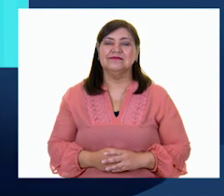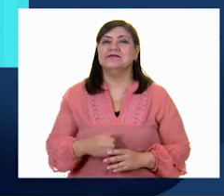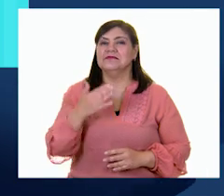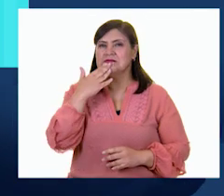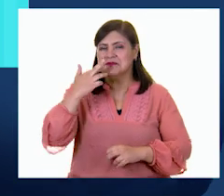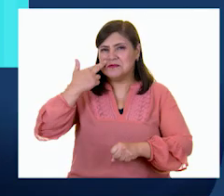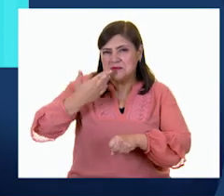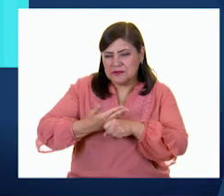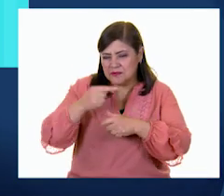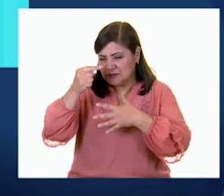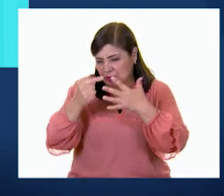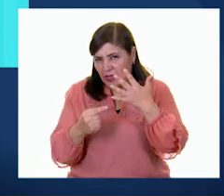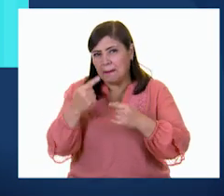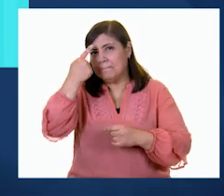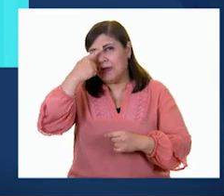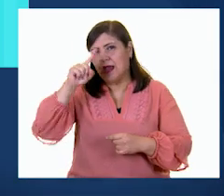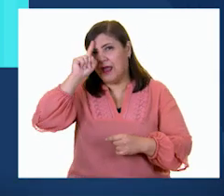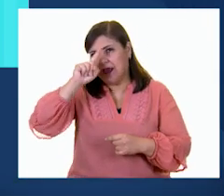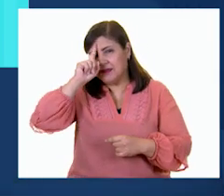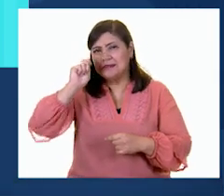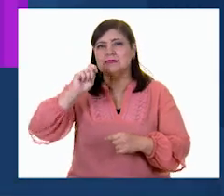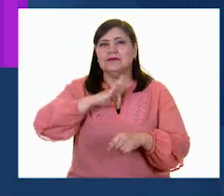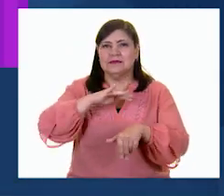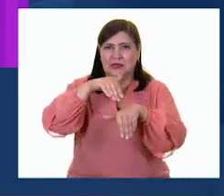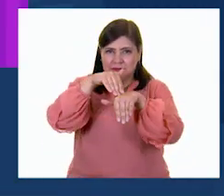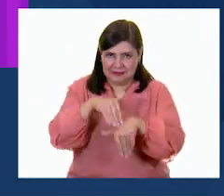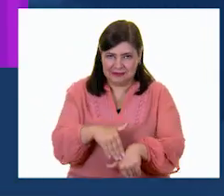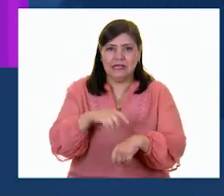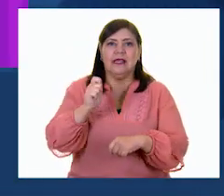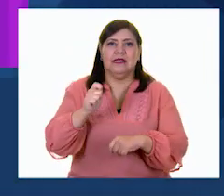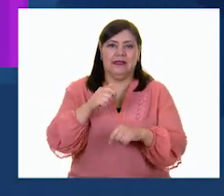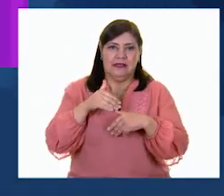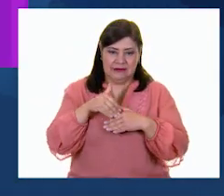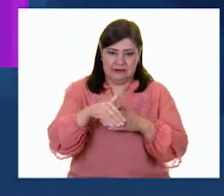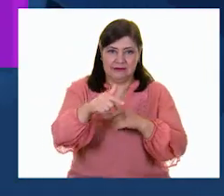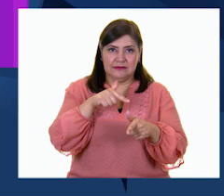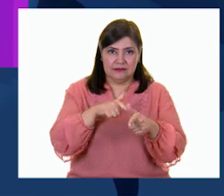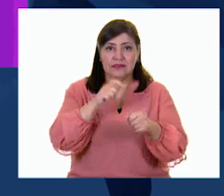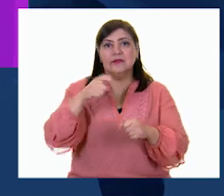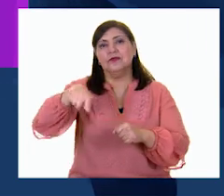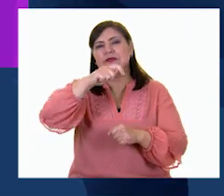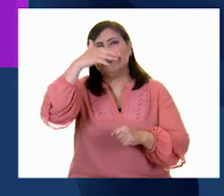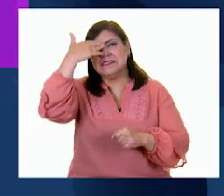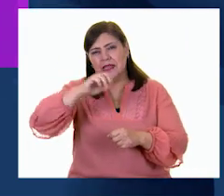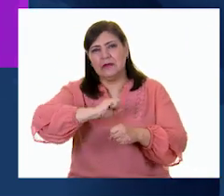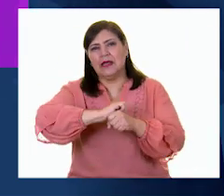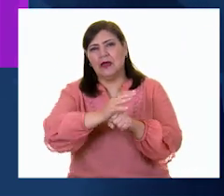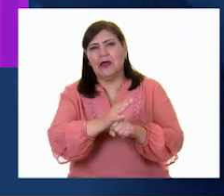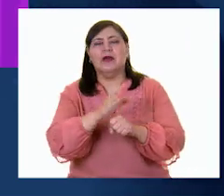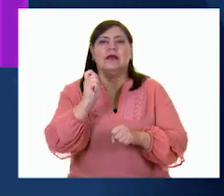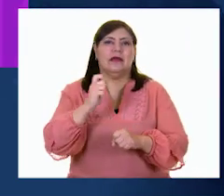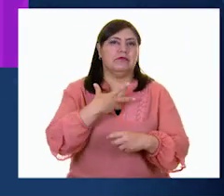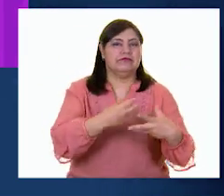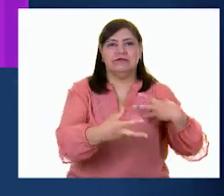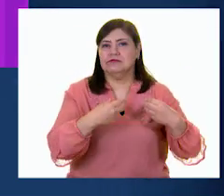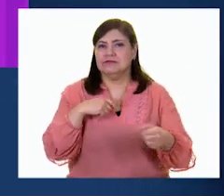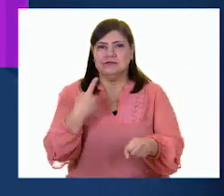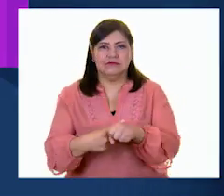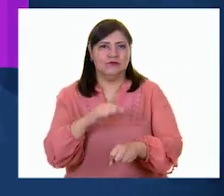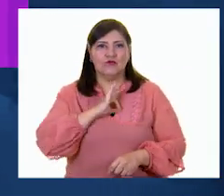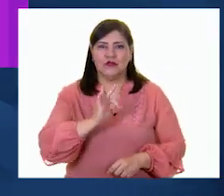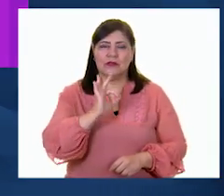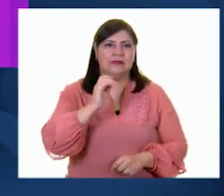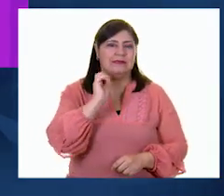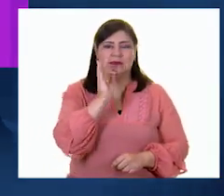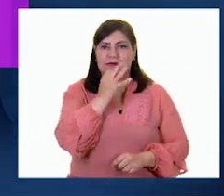Buenas prácticas para seguir adelante. Como todos sabemos, la COVID-19 es una enfermedad que se contagia muy fácilmente entre las